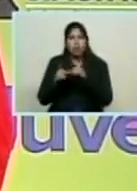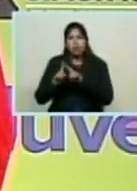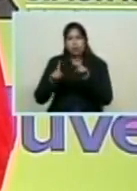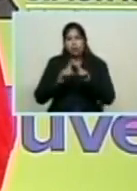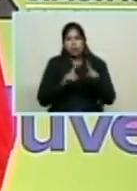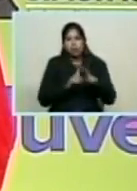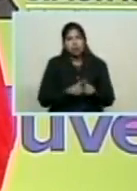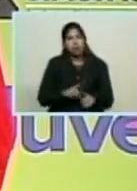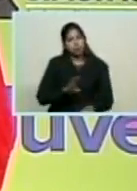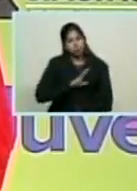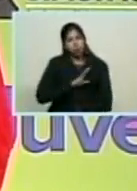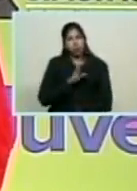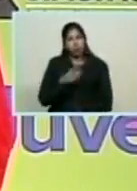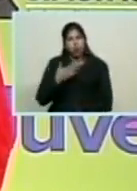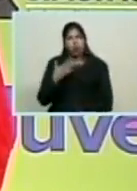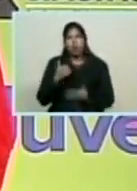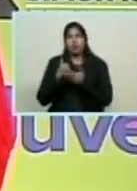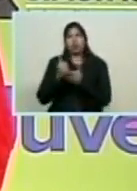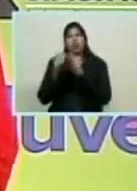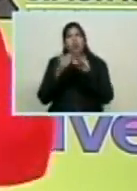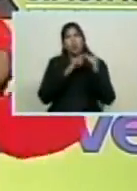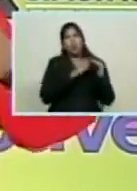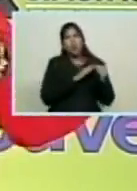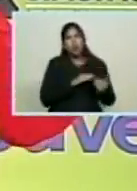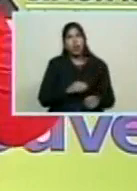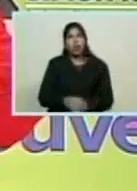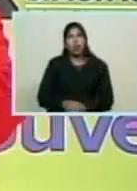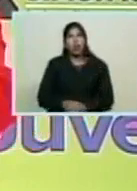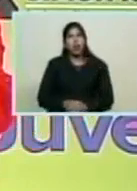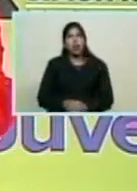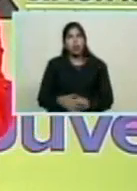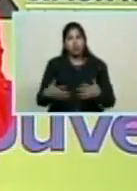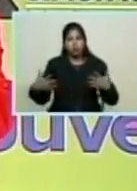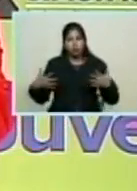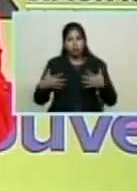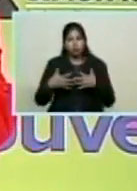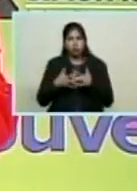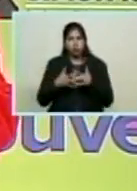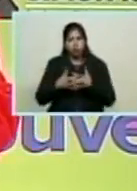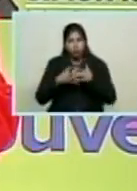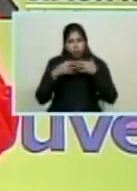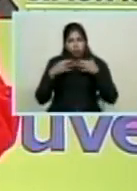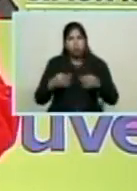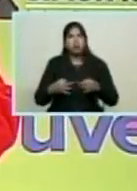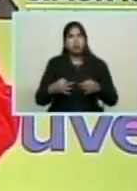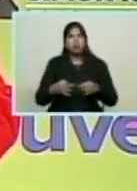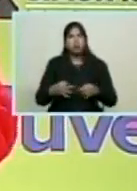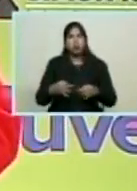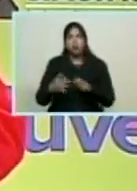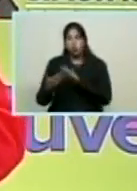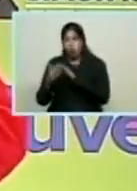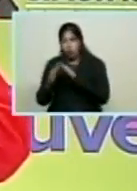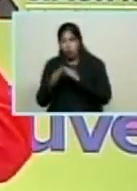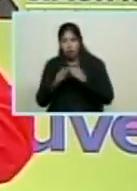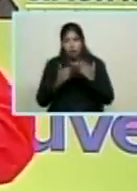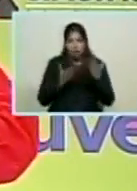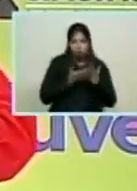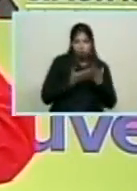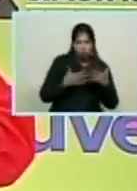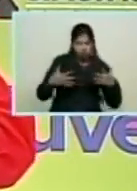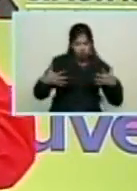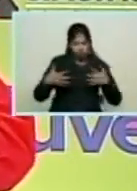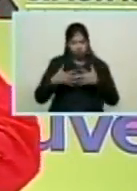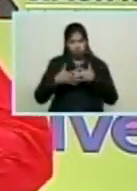productos útiles para la comunidad, de integración comunitaria, y poder llevar